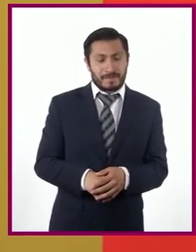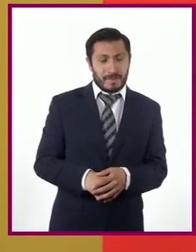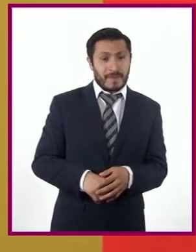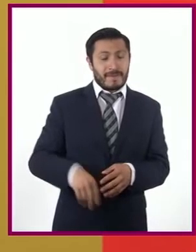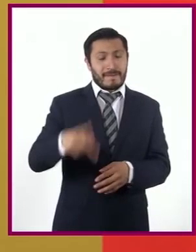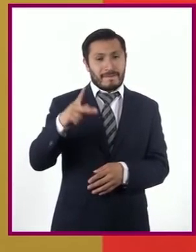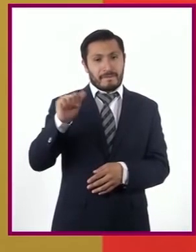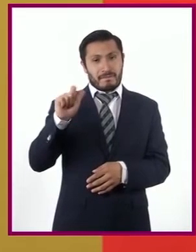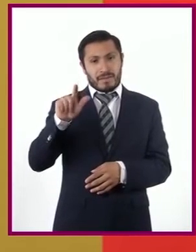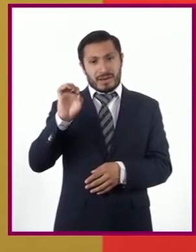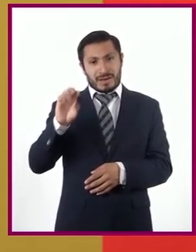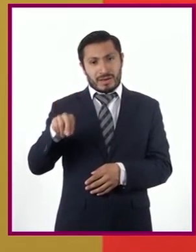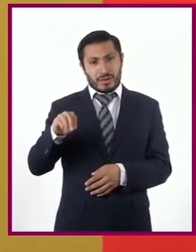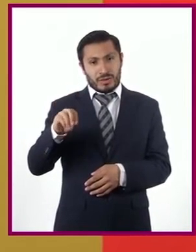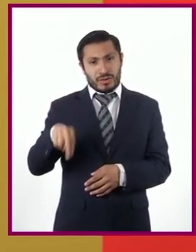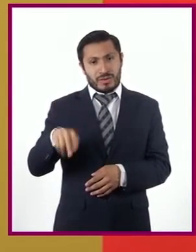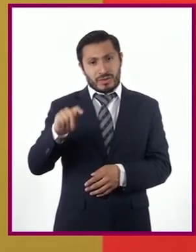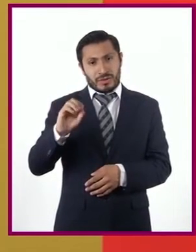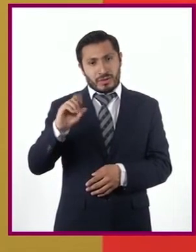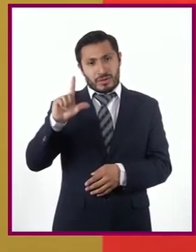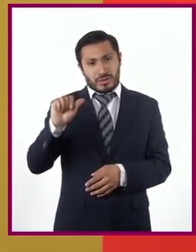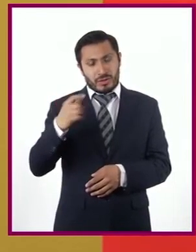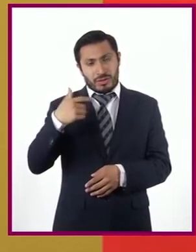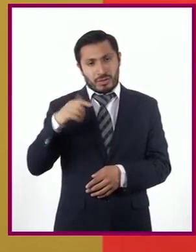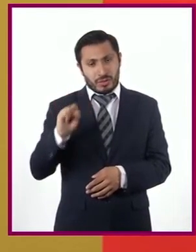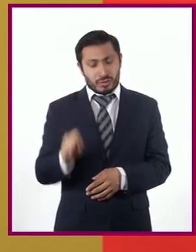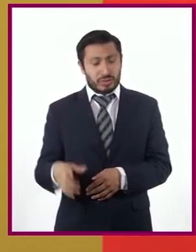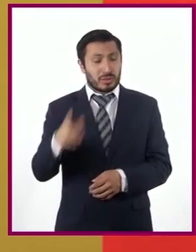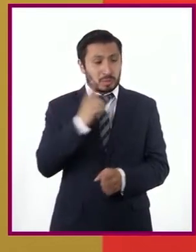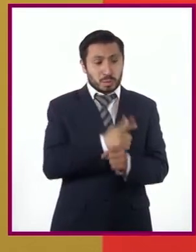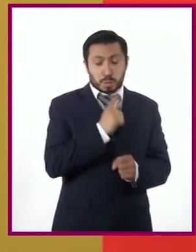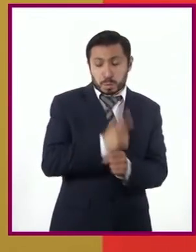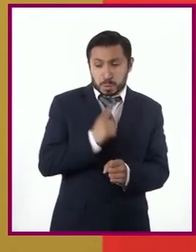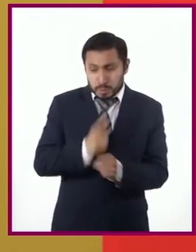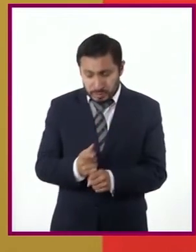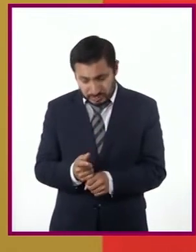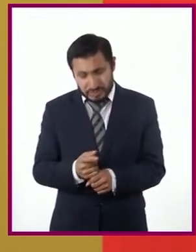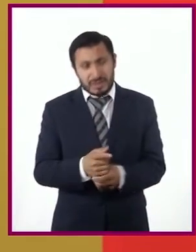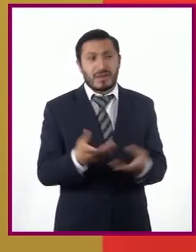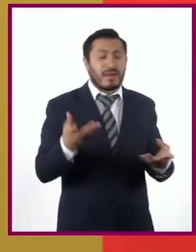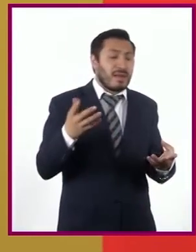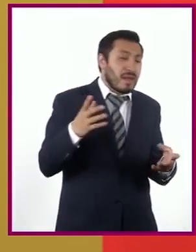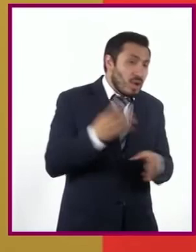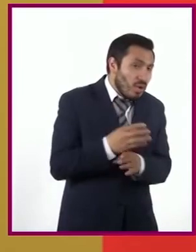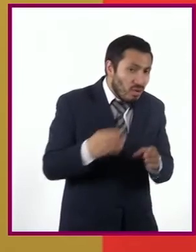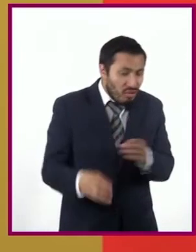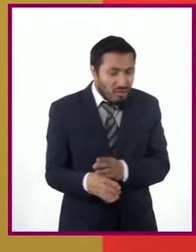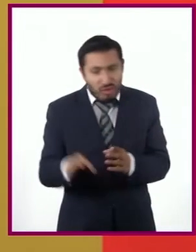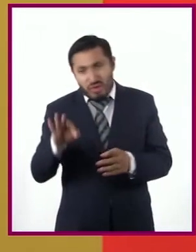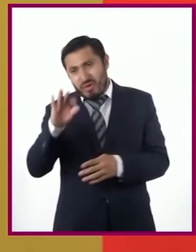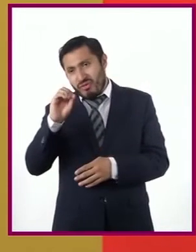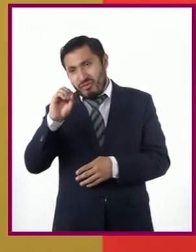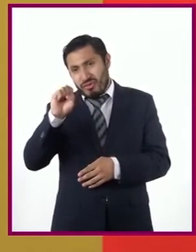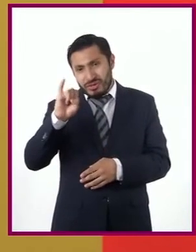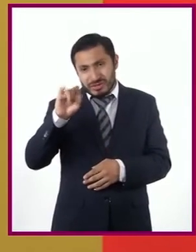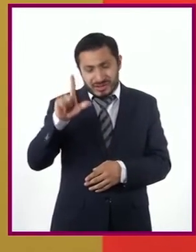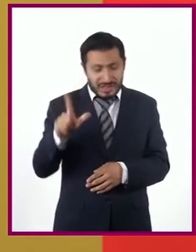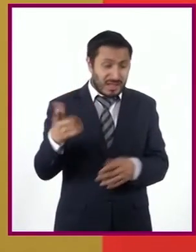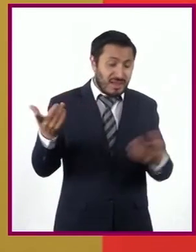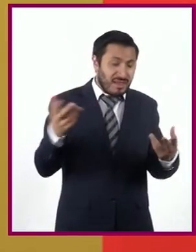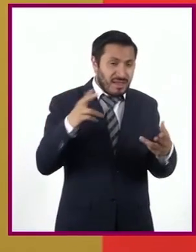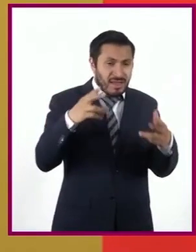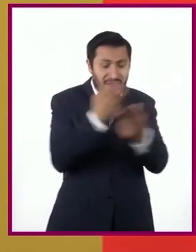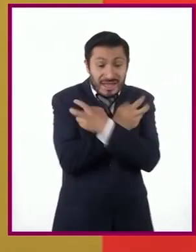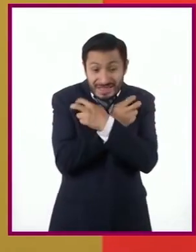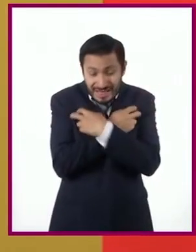detectives, también se dedican a armar rompecabezas de esqueletos, imaginar a partir de los fósiles y unos incluso hasta